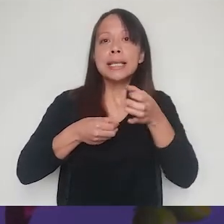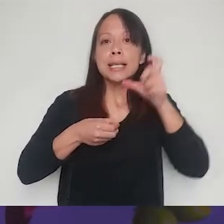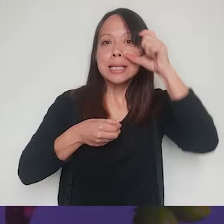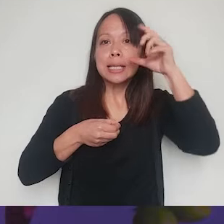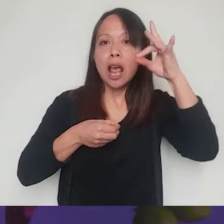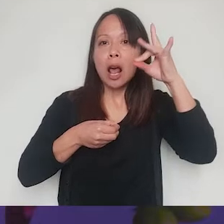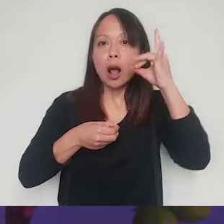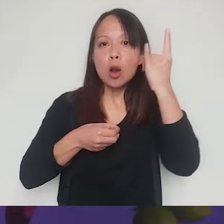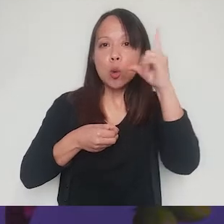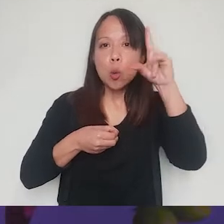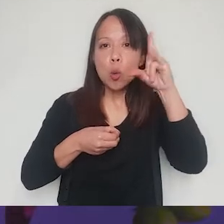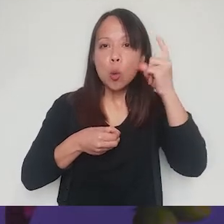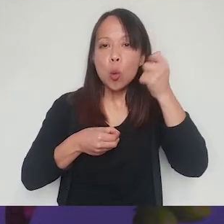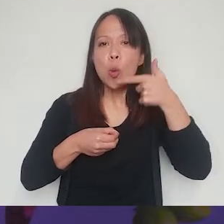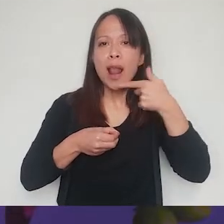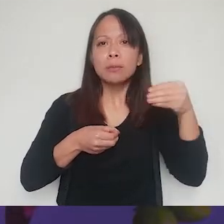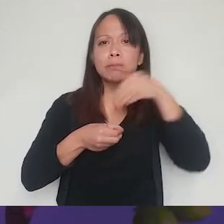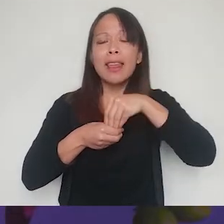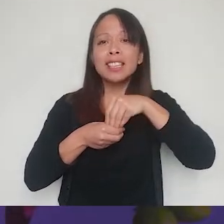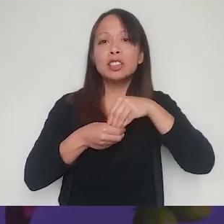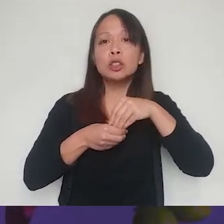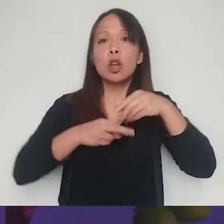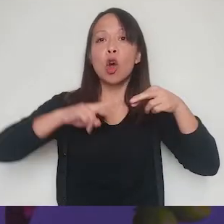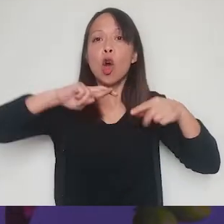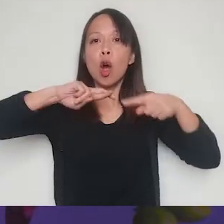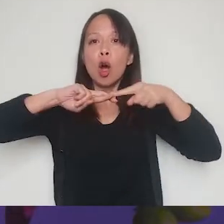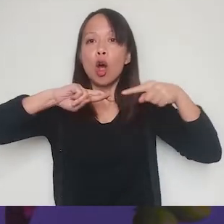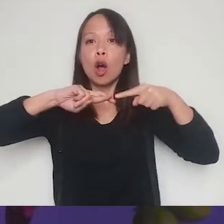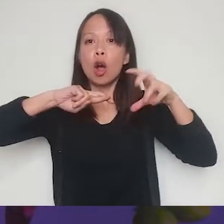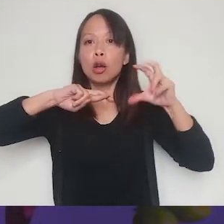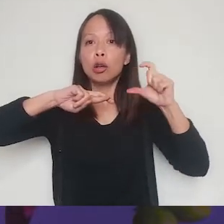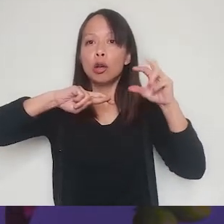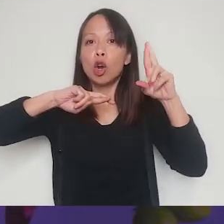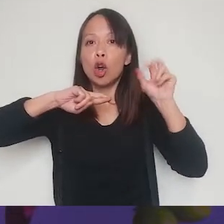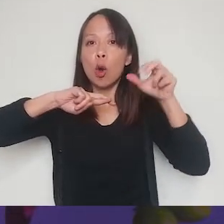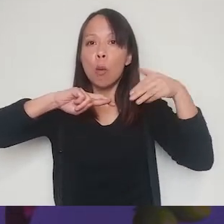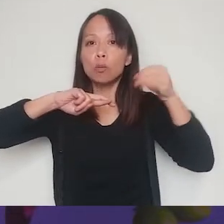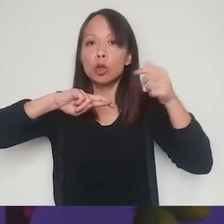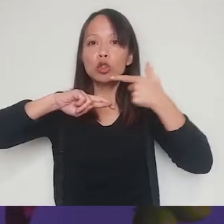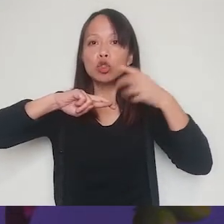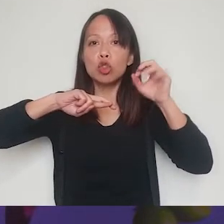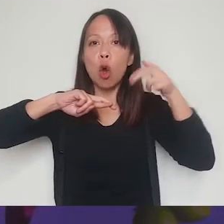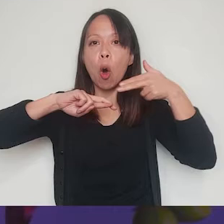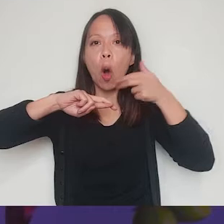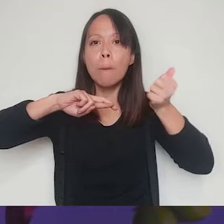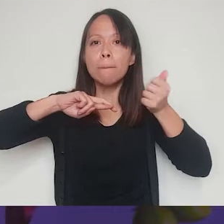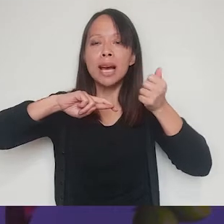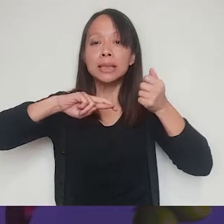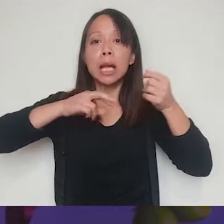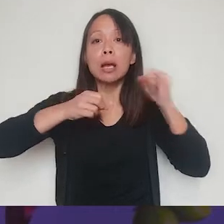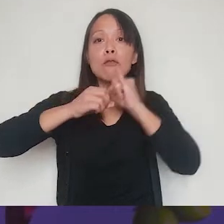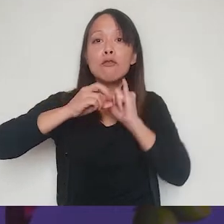cromosomas, y los cromosomas contienen proteínas y ADN, y llamamos genes a porciones del ADN que cuando